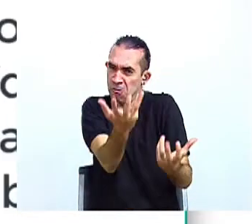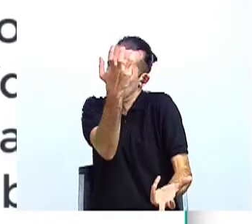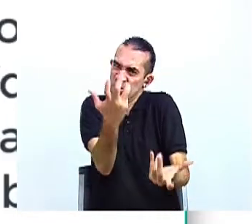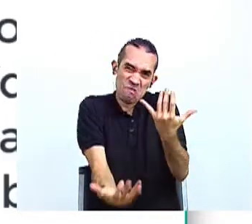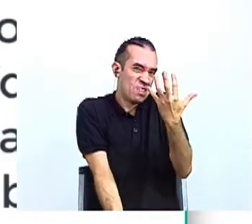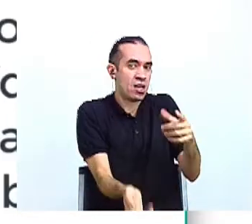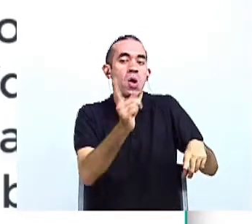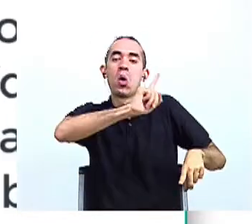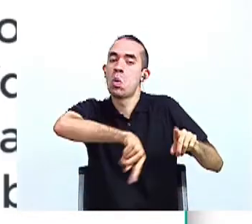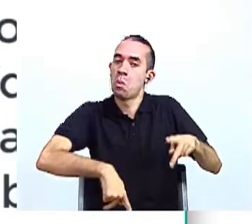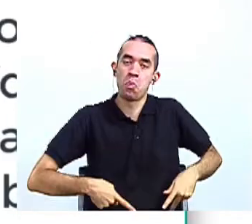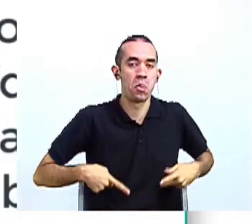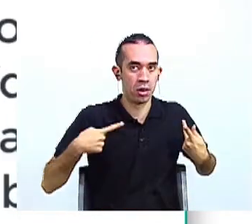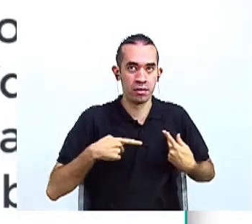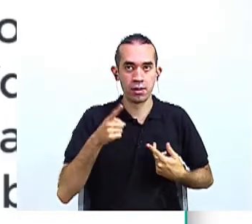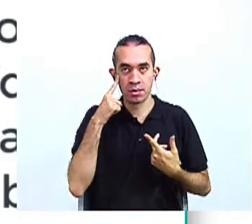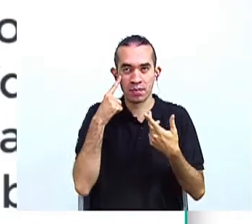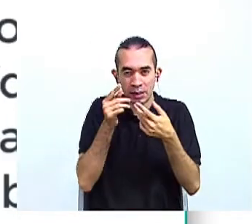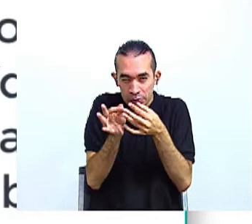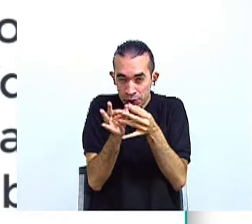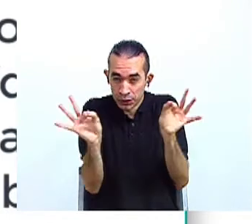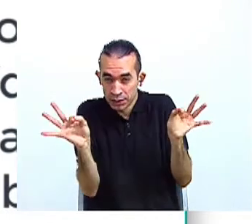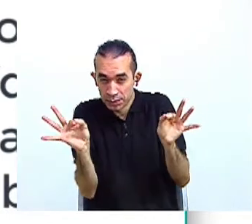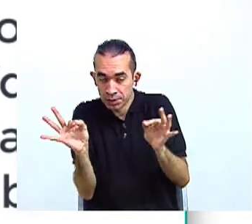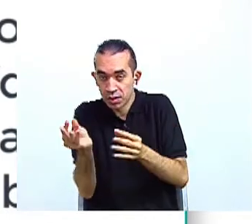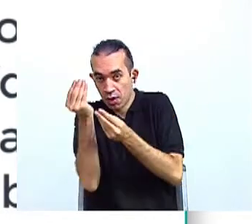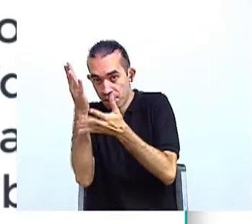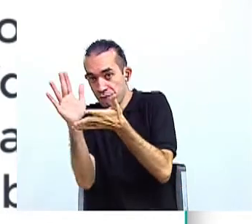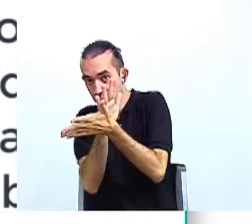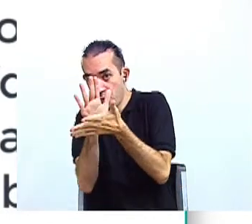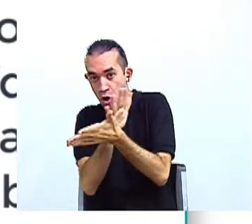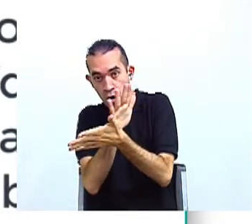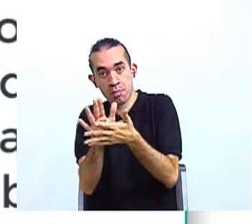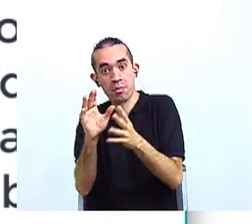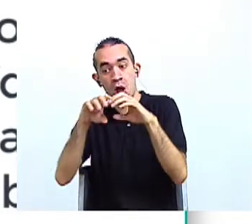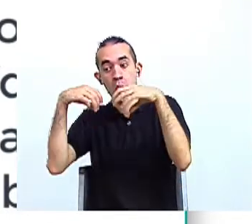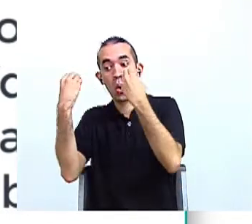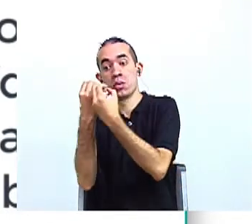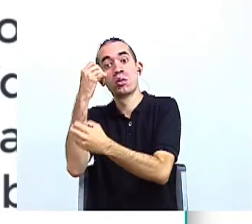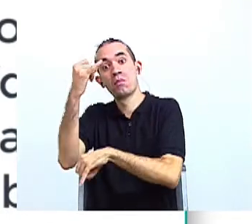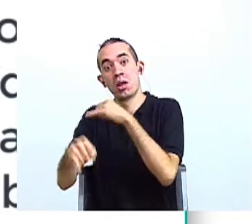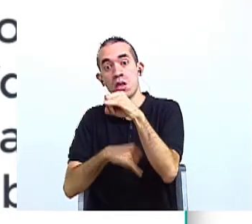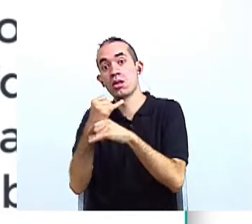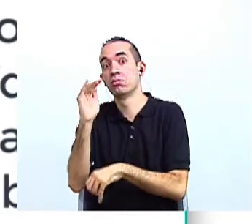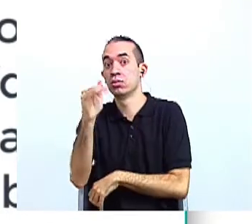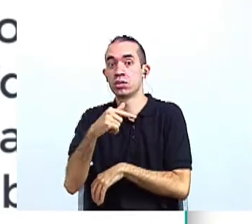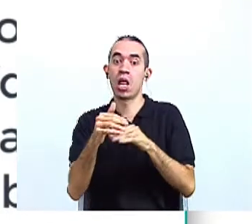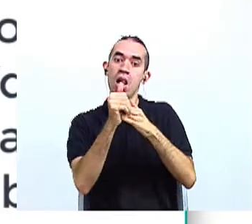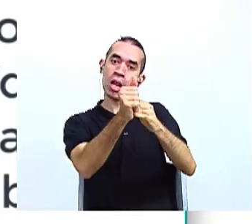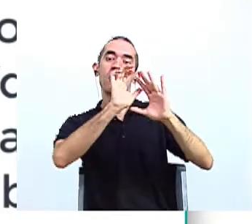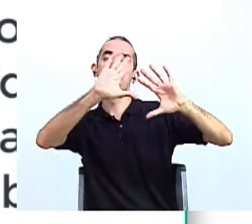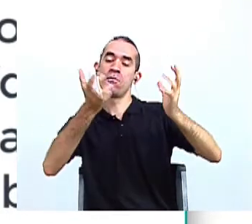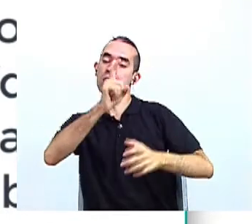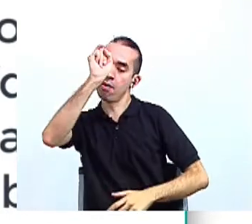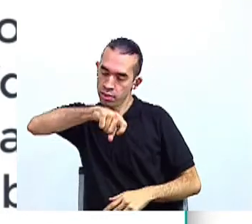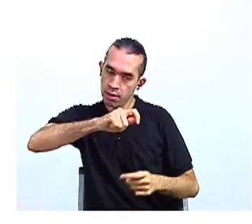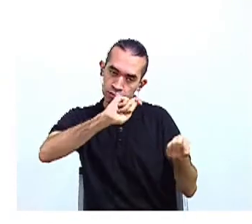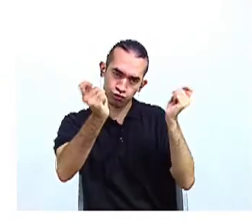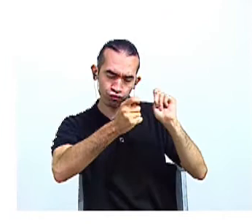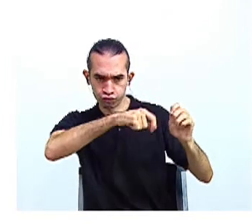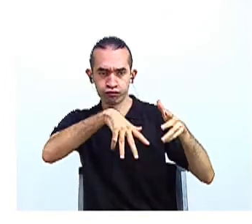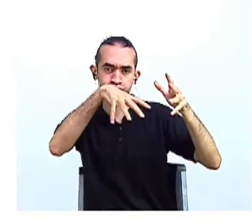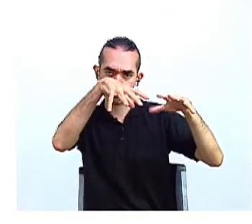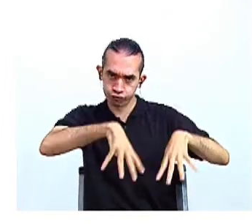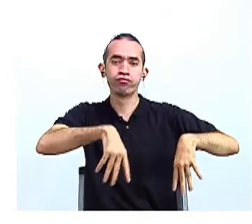En el subtítulo dice: un informe del organismo internacional señaló que los líderes mundiales deben tomar medidas para revertir los efectos del